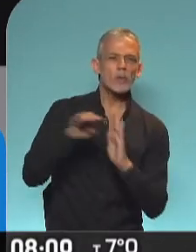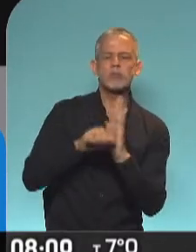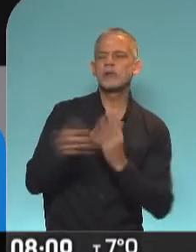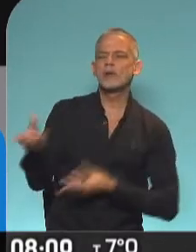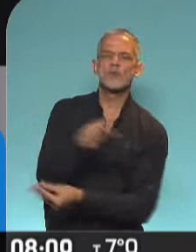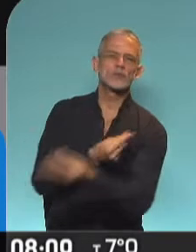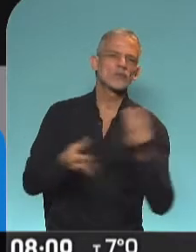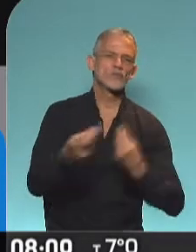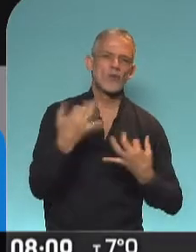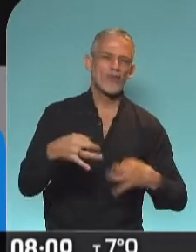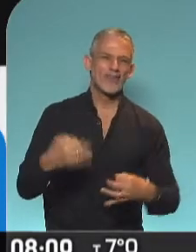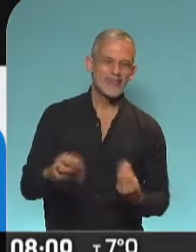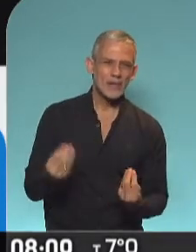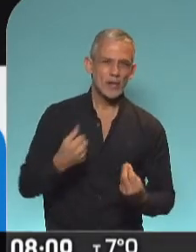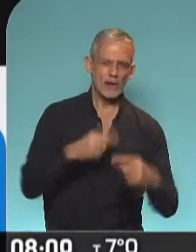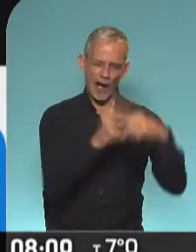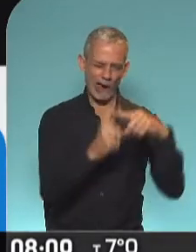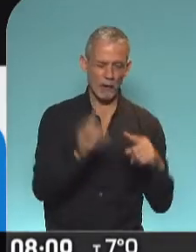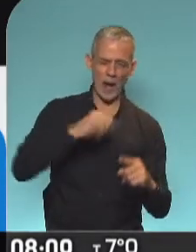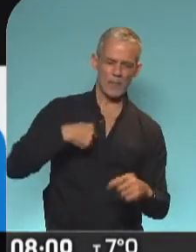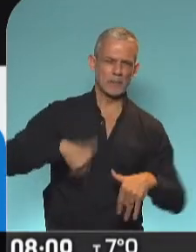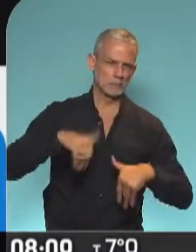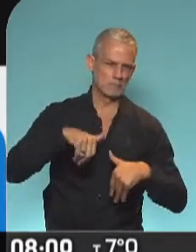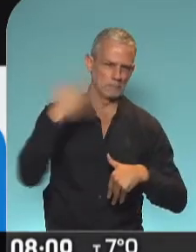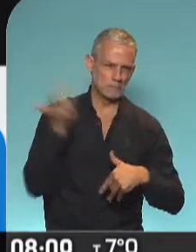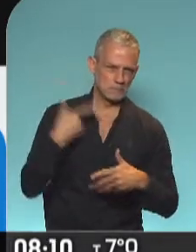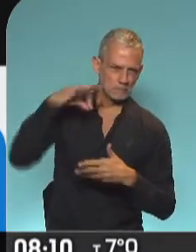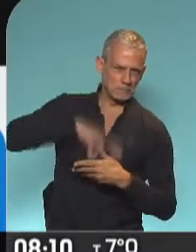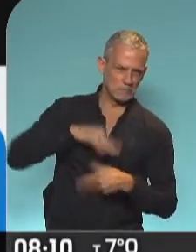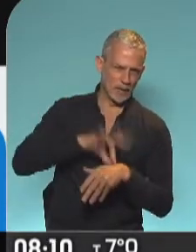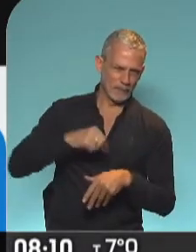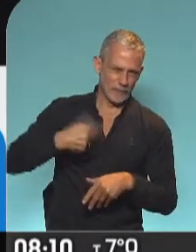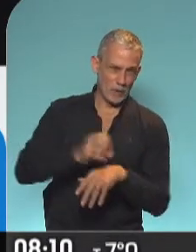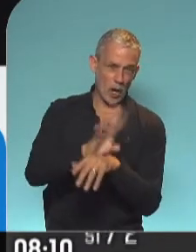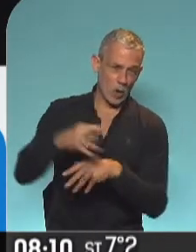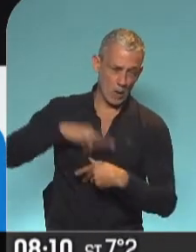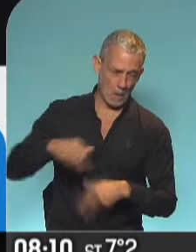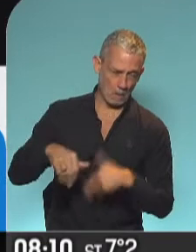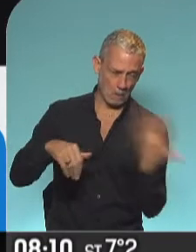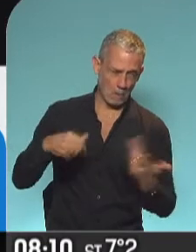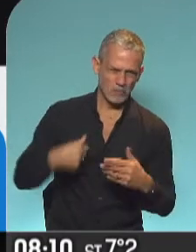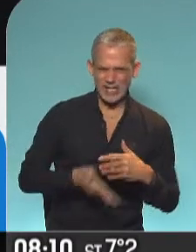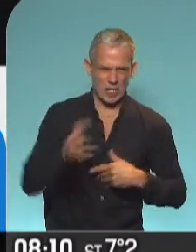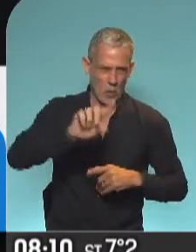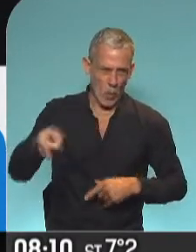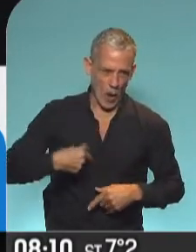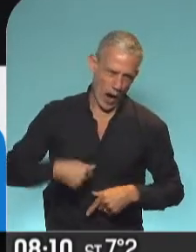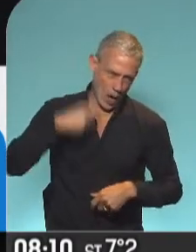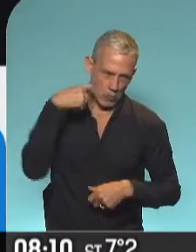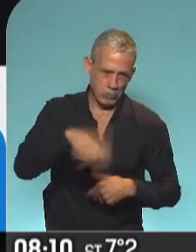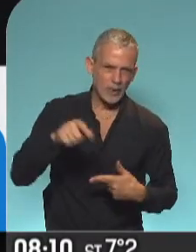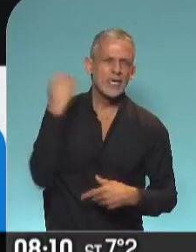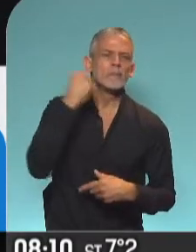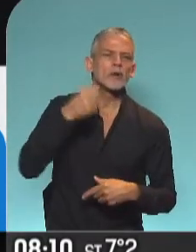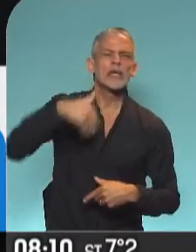cooperación, entender que ese cálculo de riesgo, de a mí no me importa si yo me enfermo y salgo porque me parece más importante ver a un